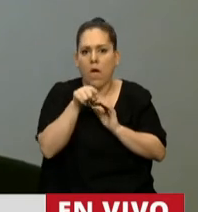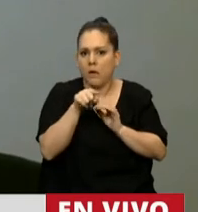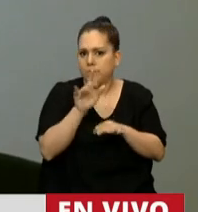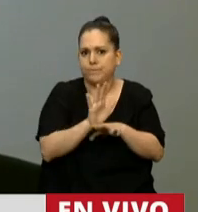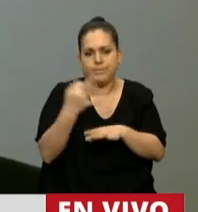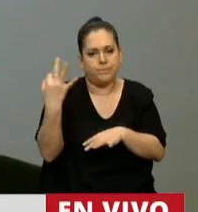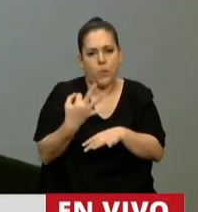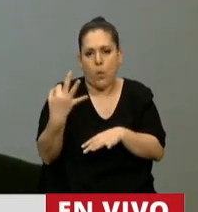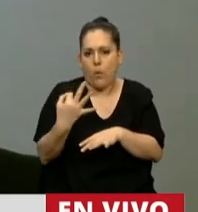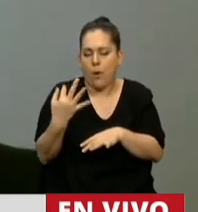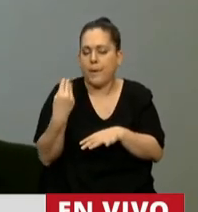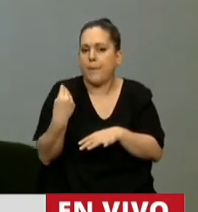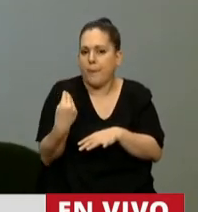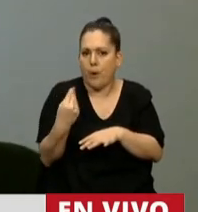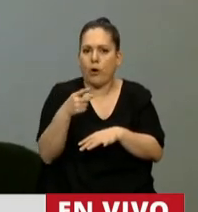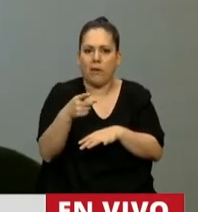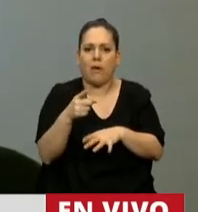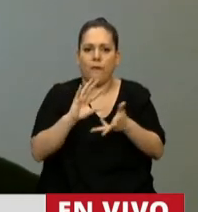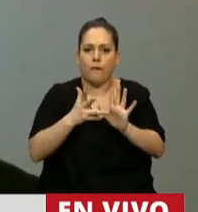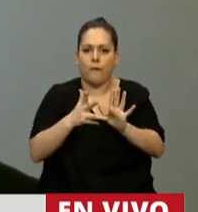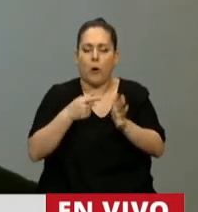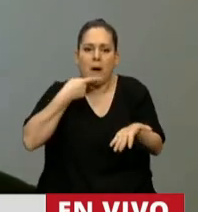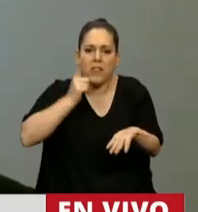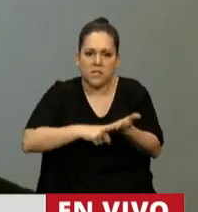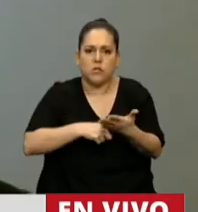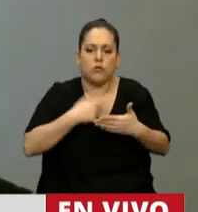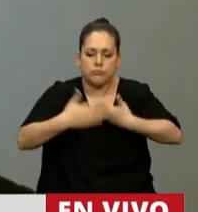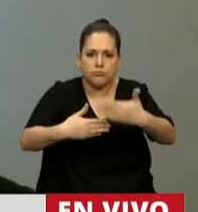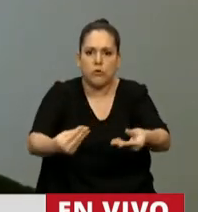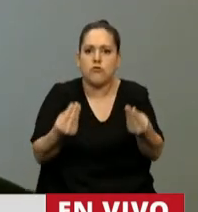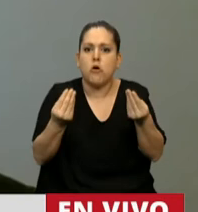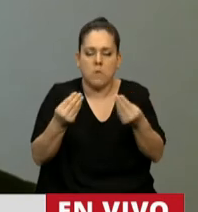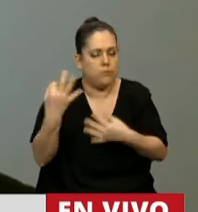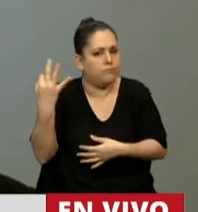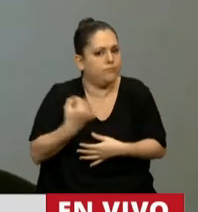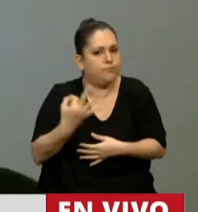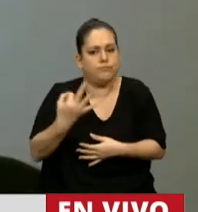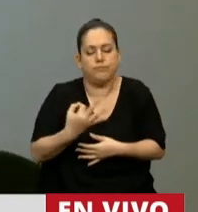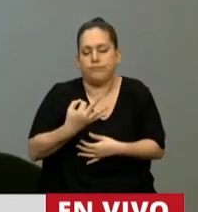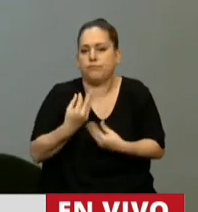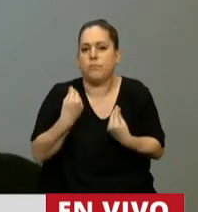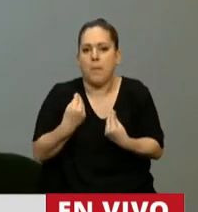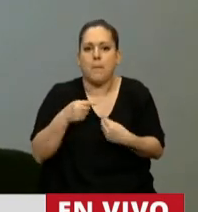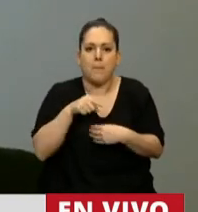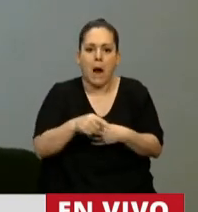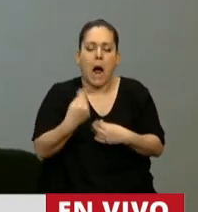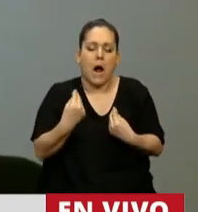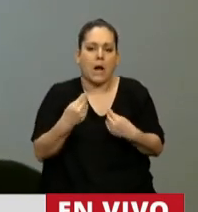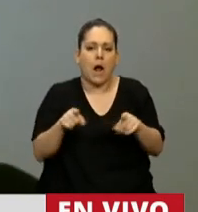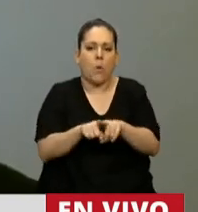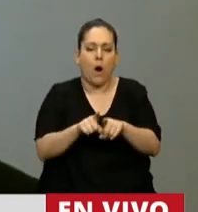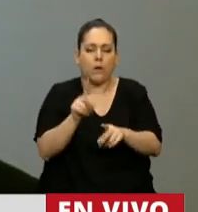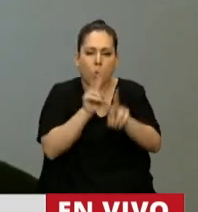bueno, y es muy bueno el camino, a nuestro entender, que se ha elegido para darle coherencia y